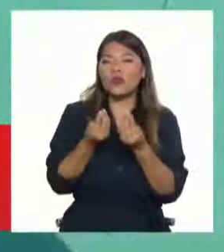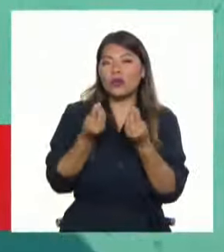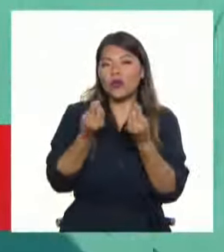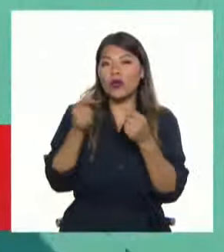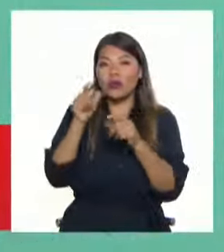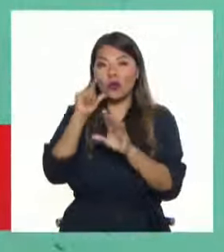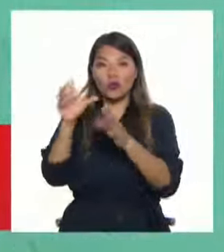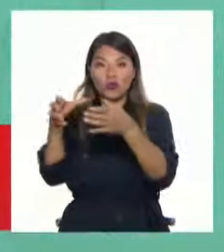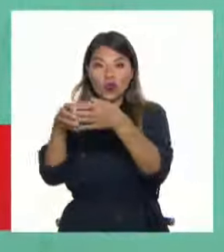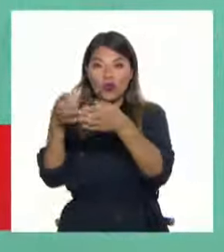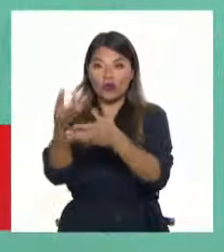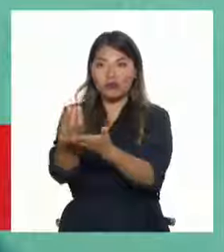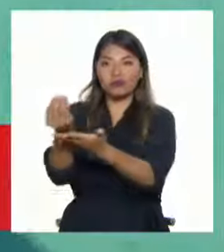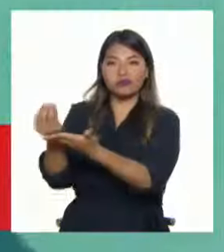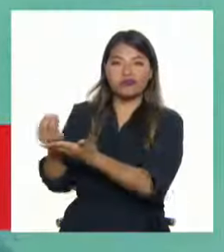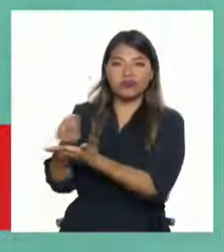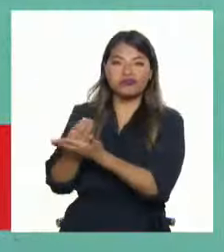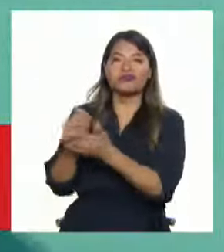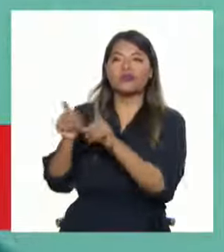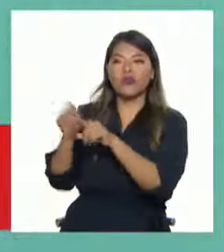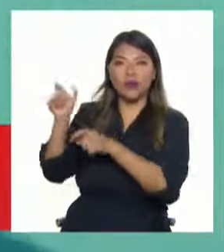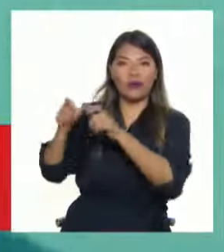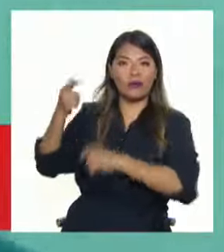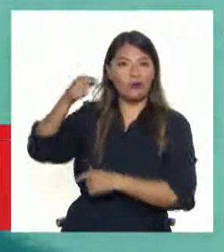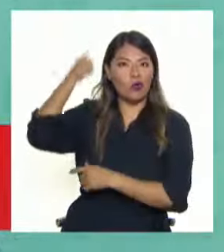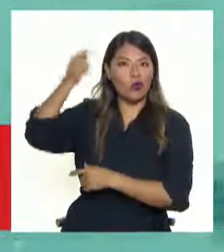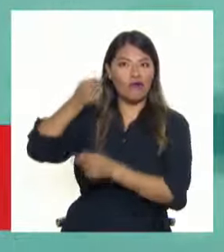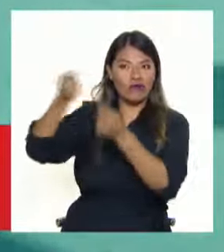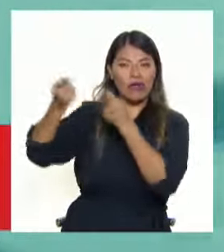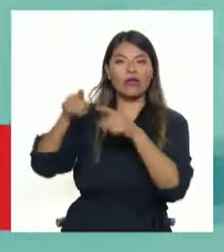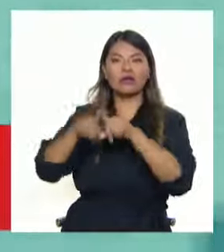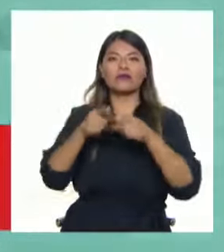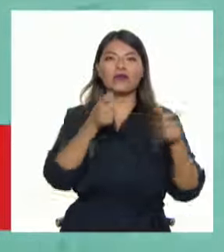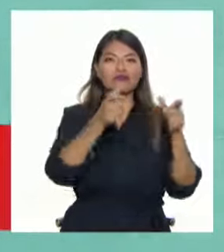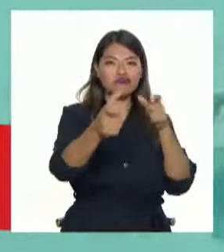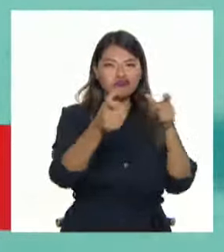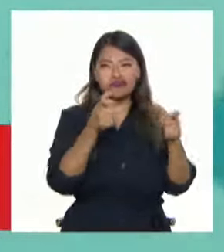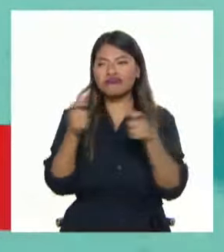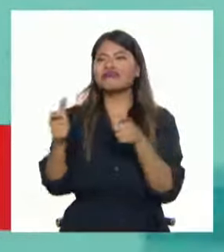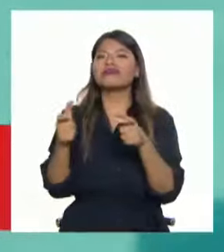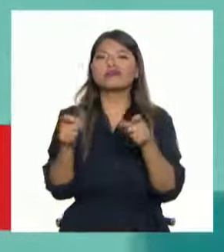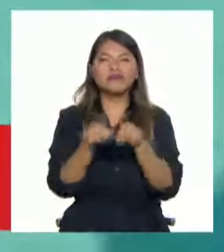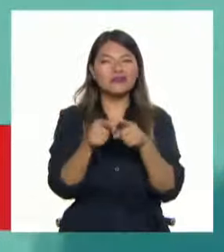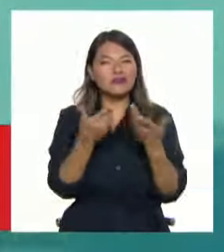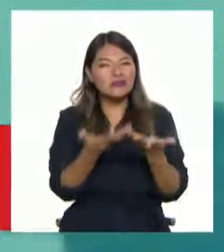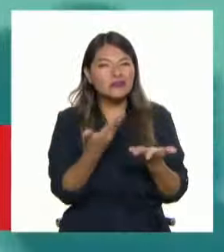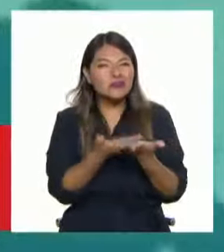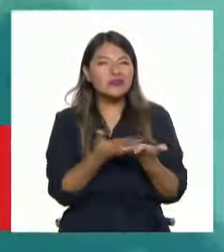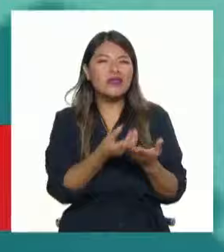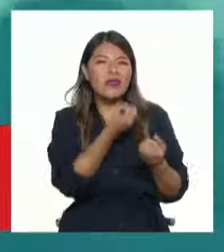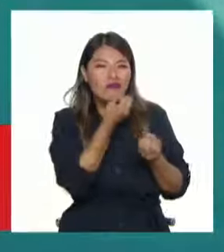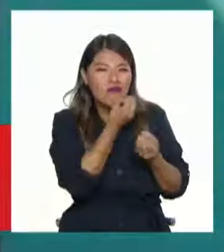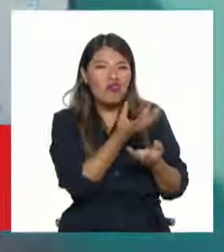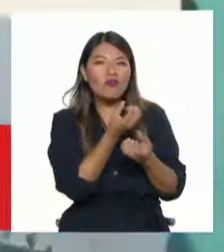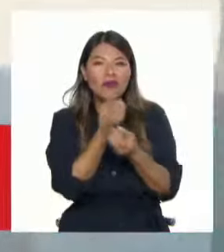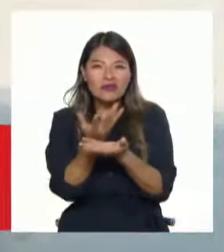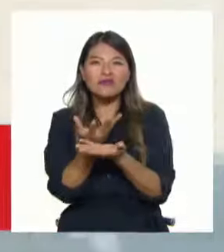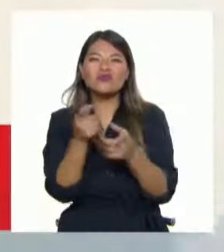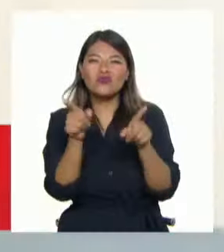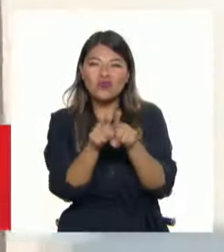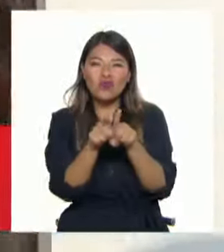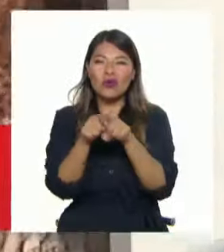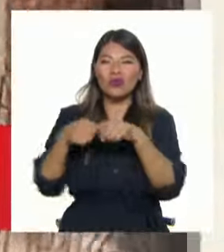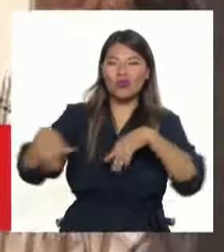diferentes organizaciones de parte de los gobiernos locales y gobiernos regionales se han manifestado sobre este atentado, y también